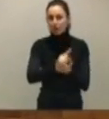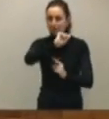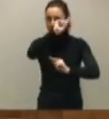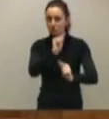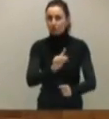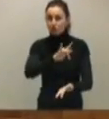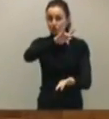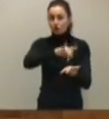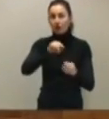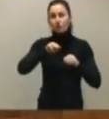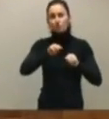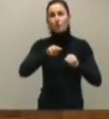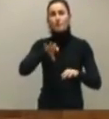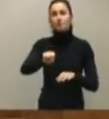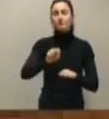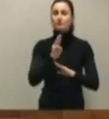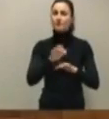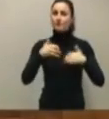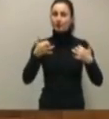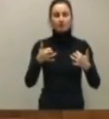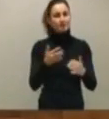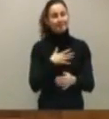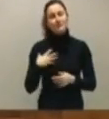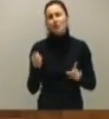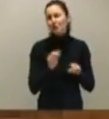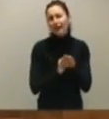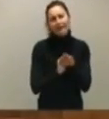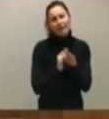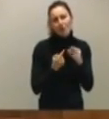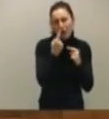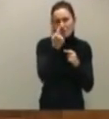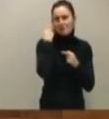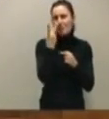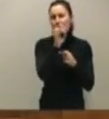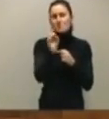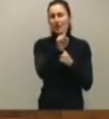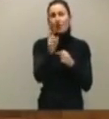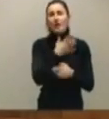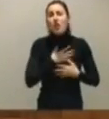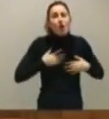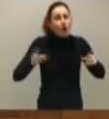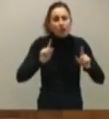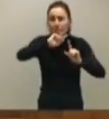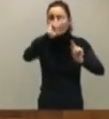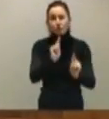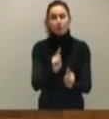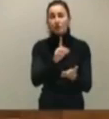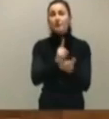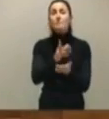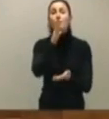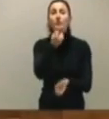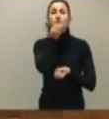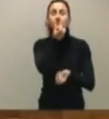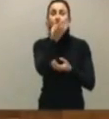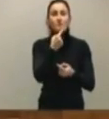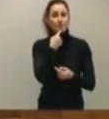que es al presupuesto de cuando ustedes presidían esta Cámara. Bien, pues yo no quiero volver a ese presupuesto. No quiero volver a ese presupuesto y le